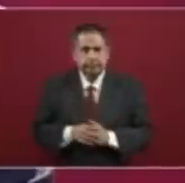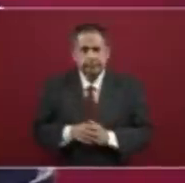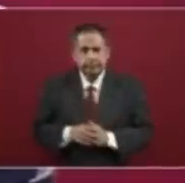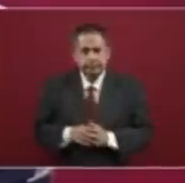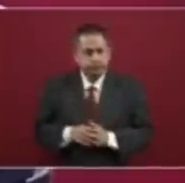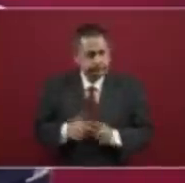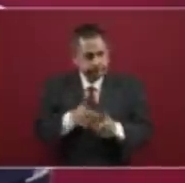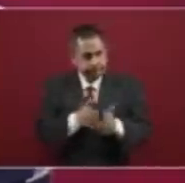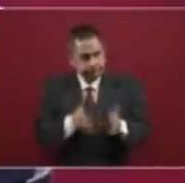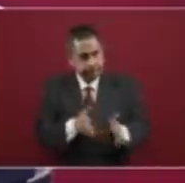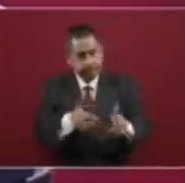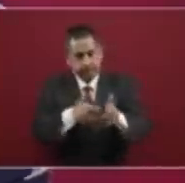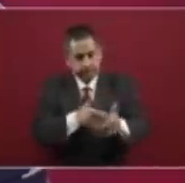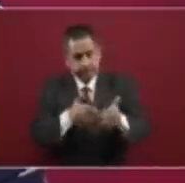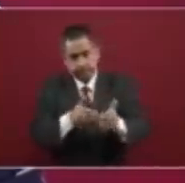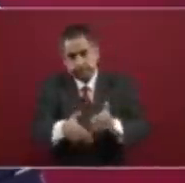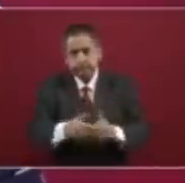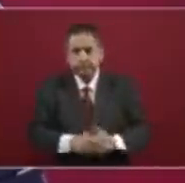caminar en ese sentido.